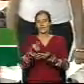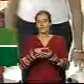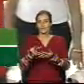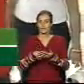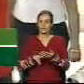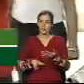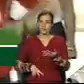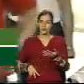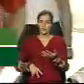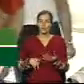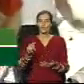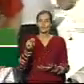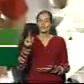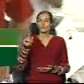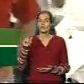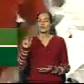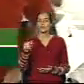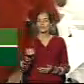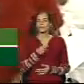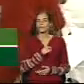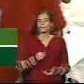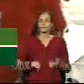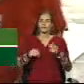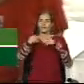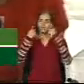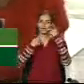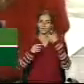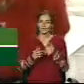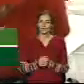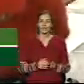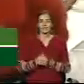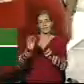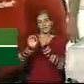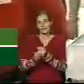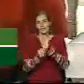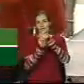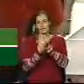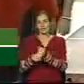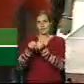voy nuevamente a leerles un Twitter del compañero comandante.